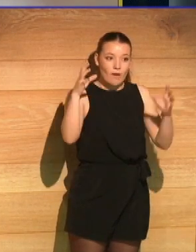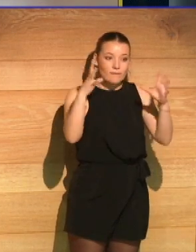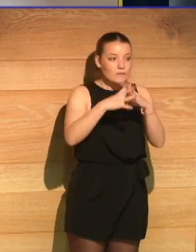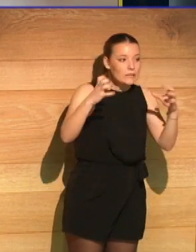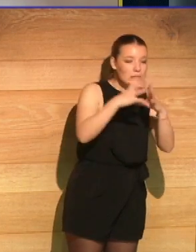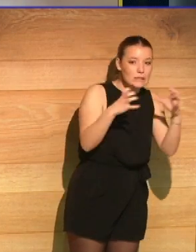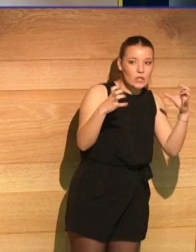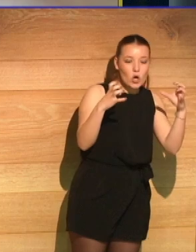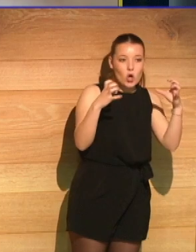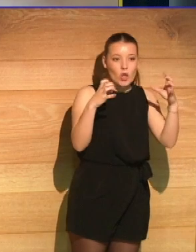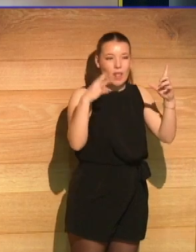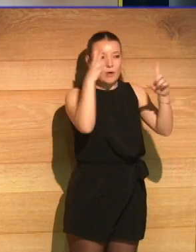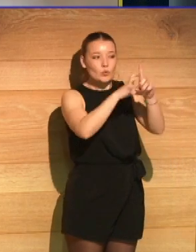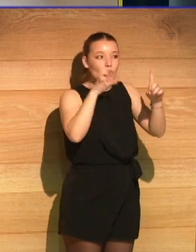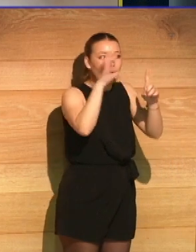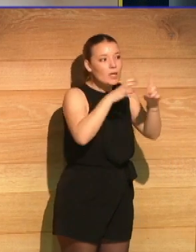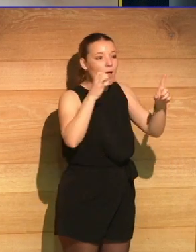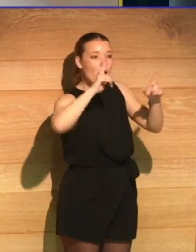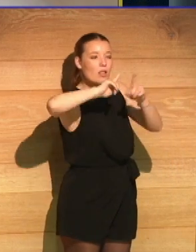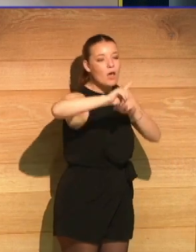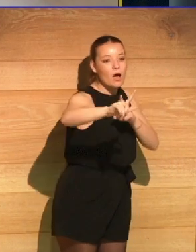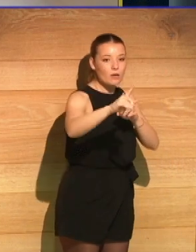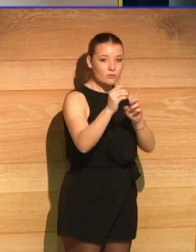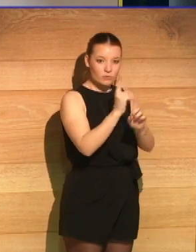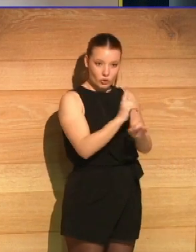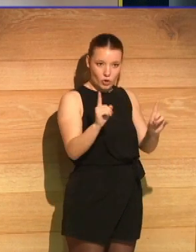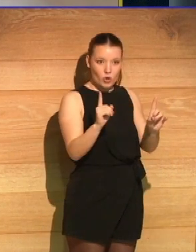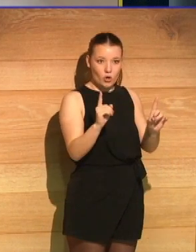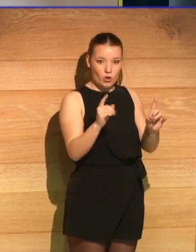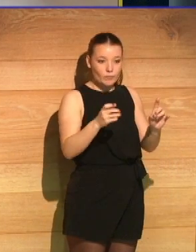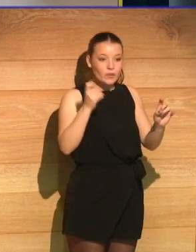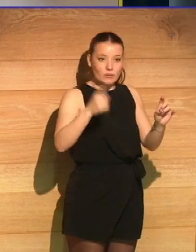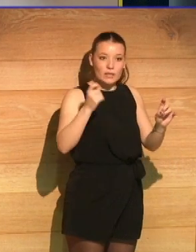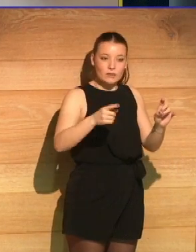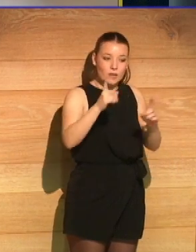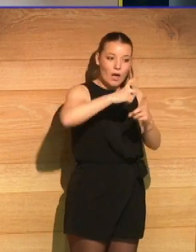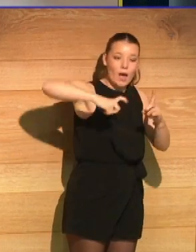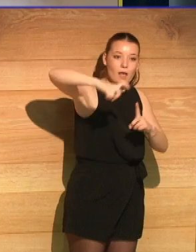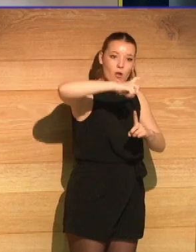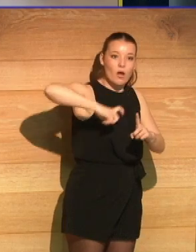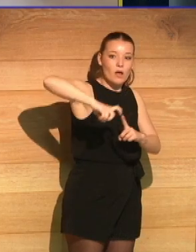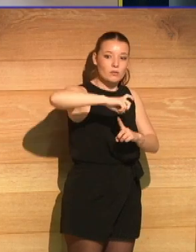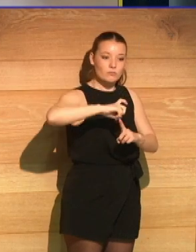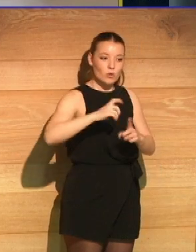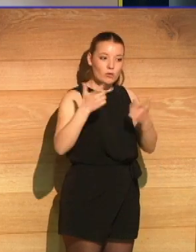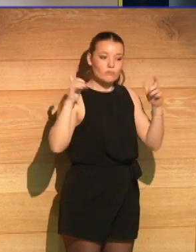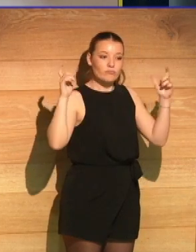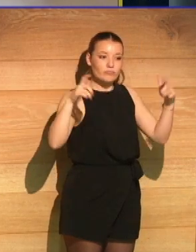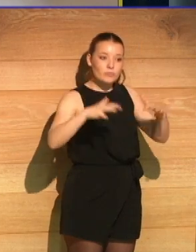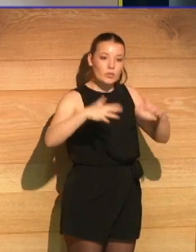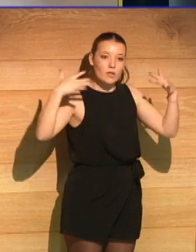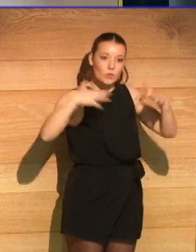deseos hipotéticos y lejanos. Todos los años hay una cumbre climática en la que los países se sientan y en que tienen